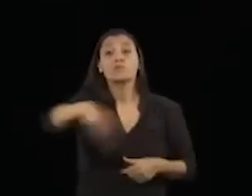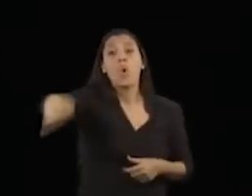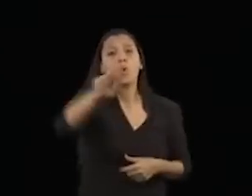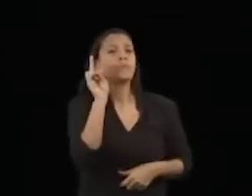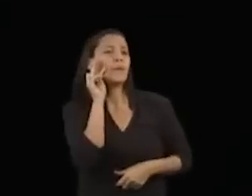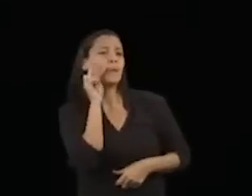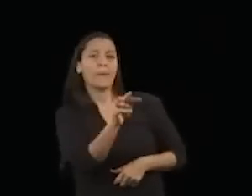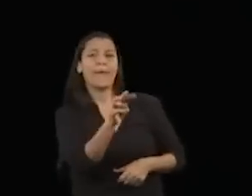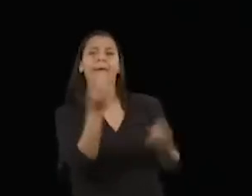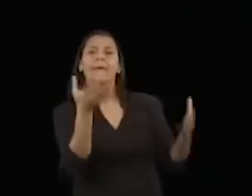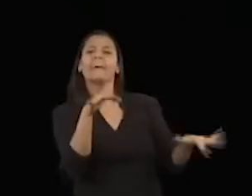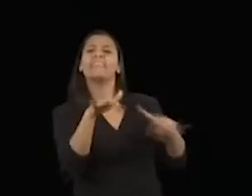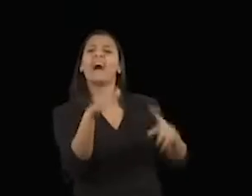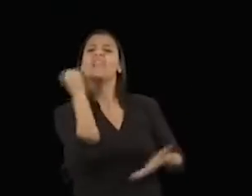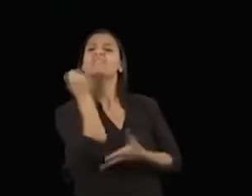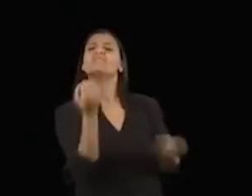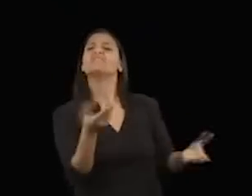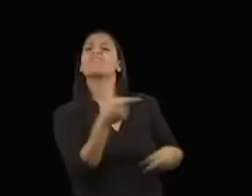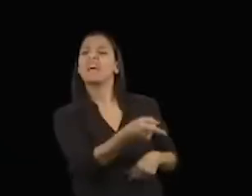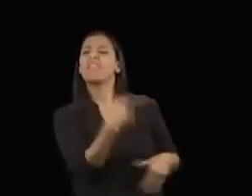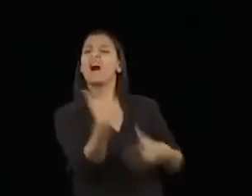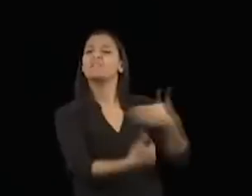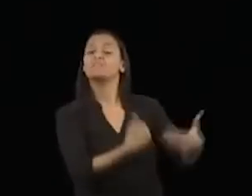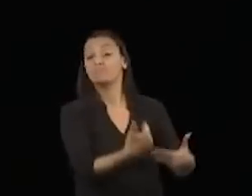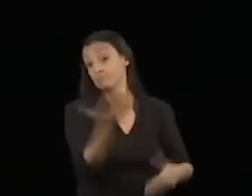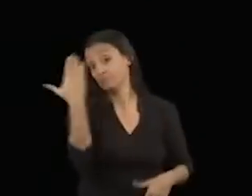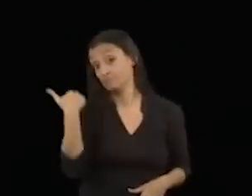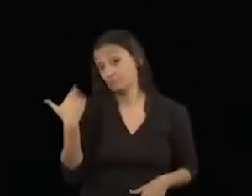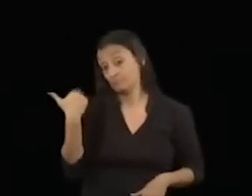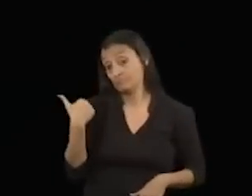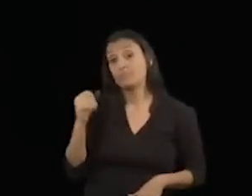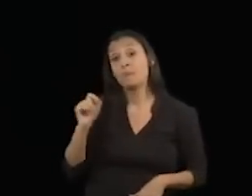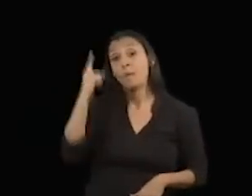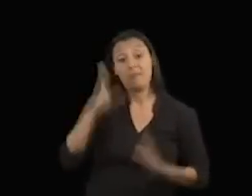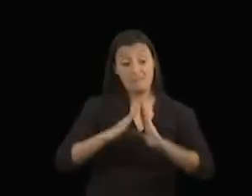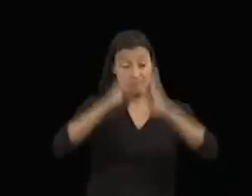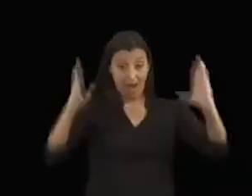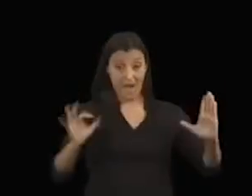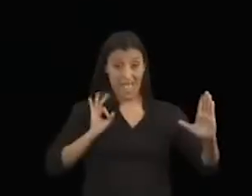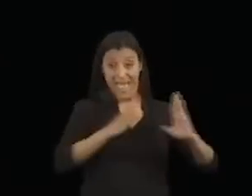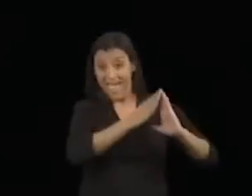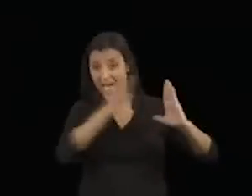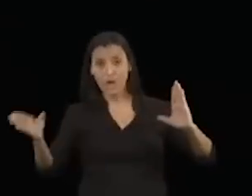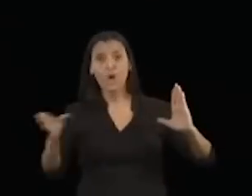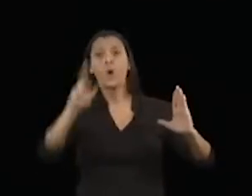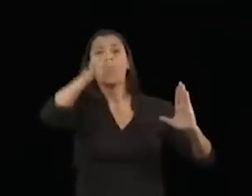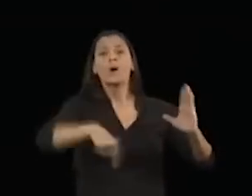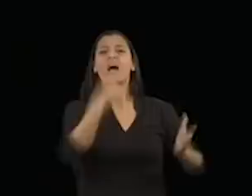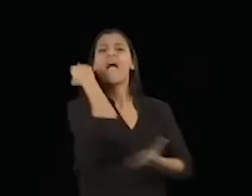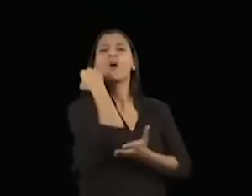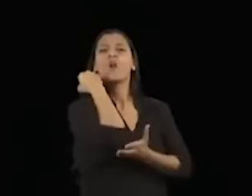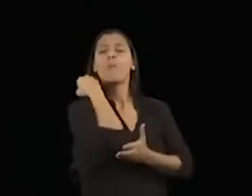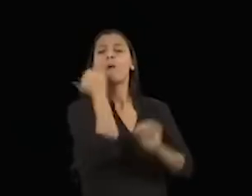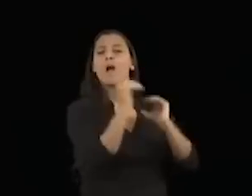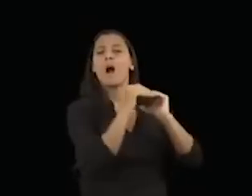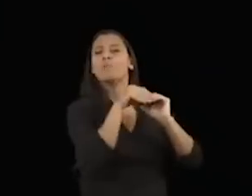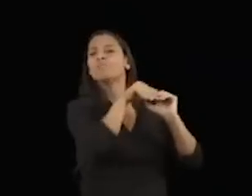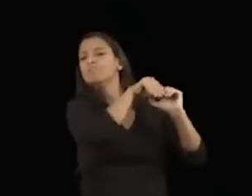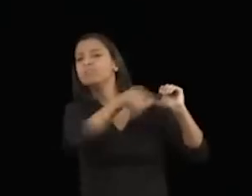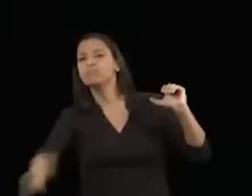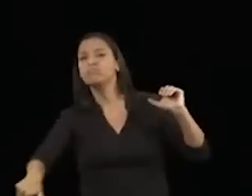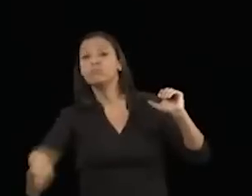venía la actividad económica durante la primera parte del año venía en caída y después